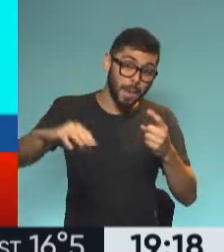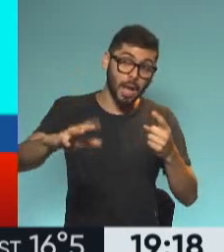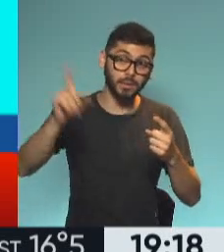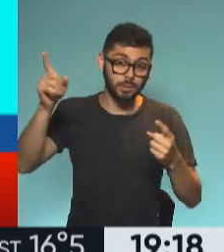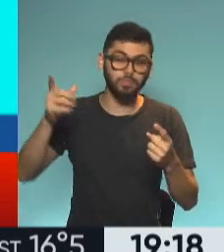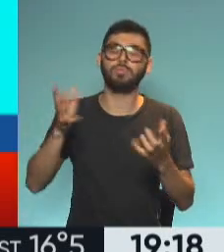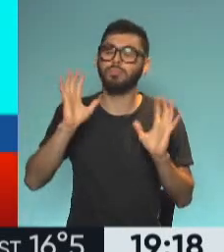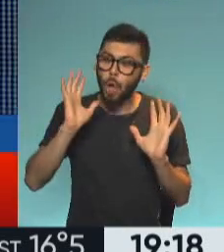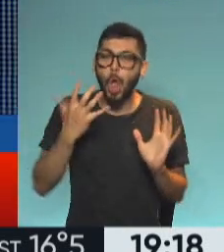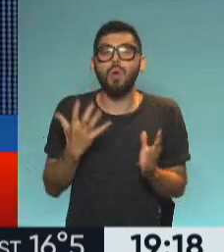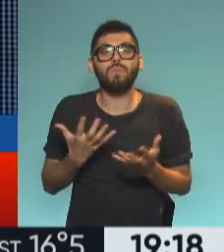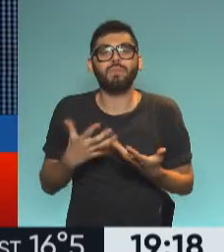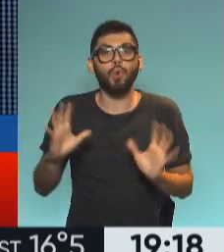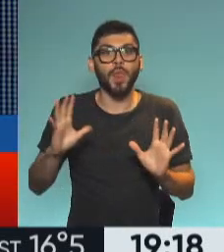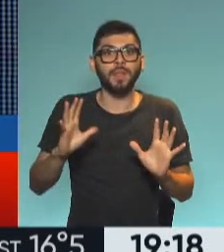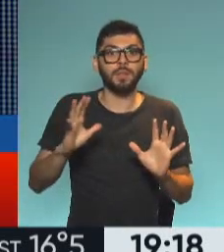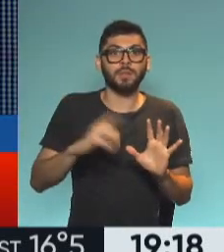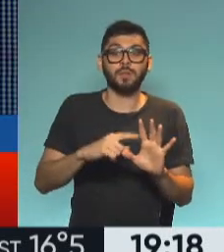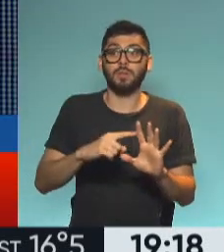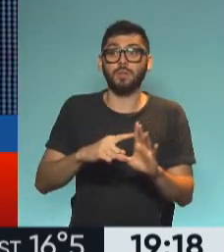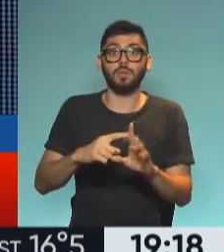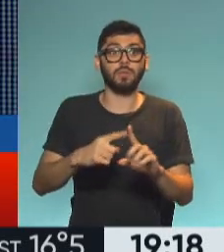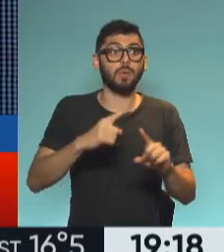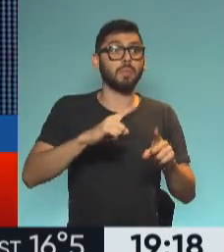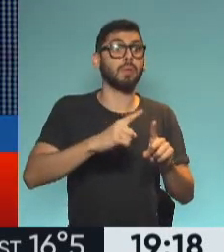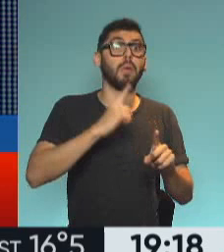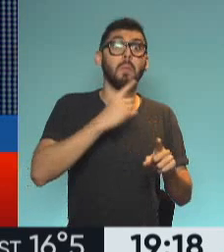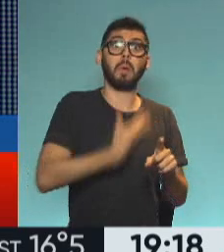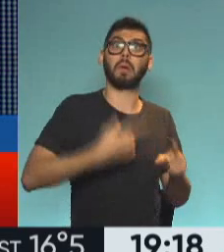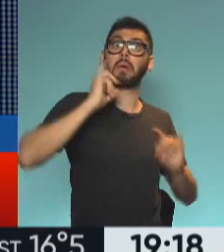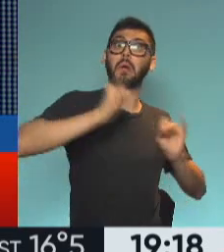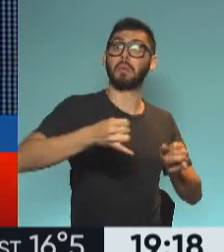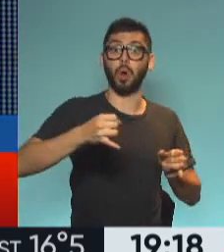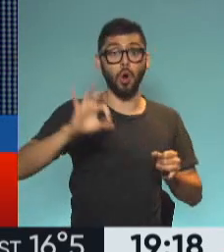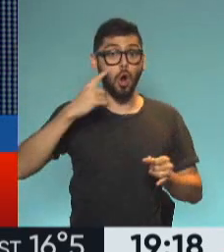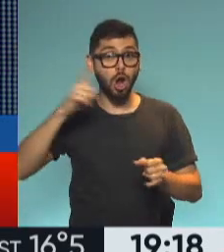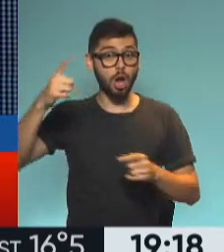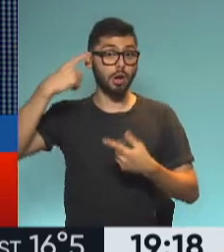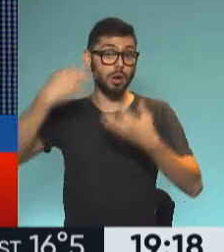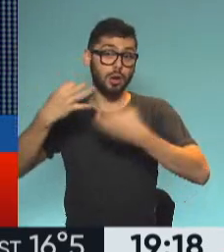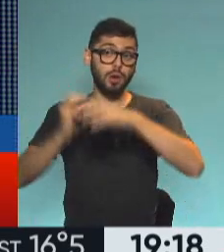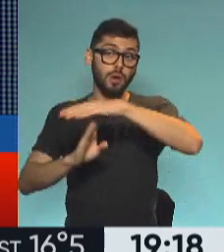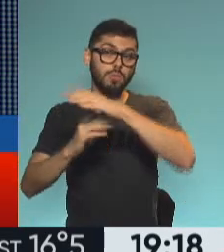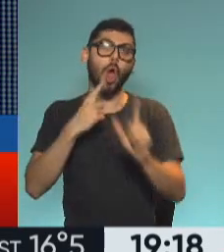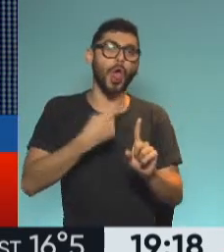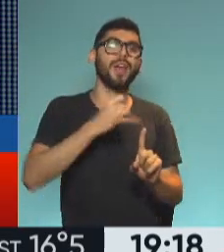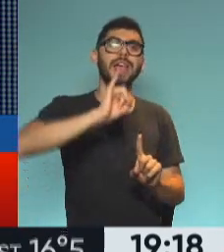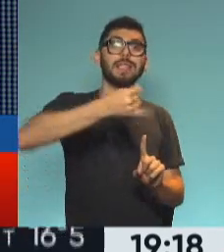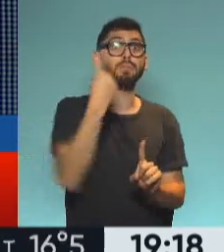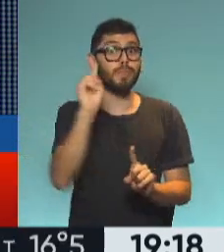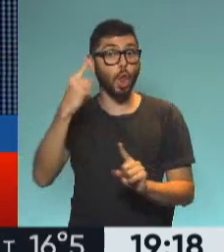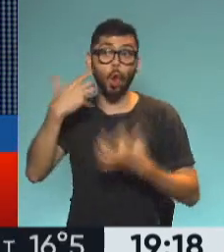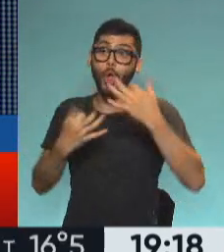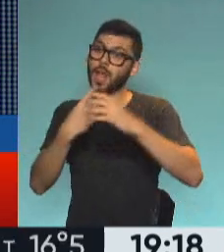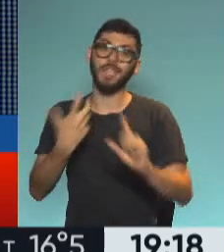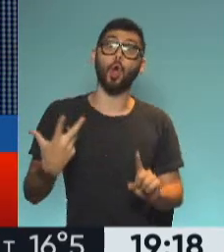esto, sí, puede que avance por el carril, por ejemplo, del Poder Judicial, algo que hasta el momento, bueno, puede confirmarlo el Ejecutivo, pero si el Judicial